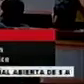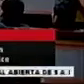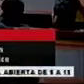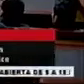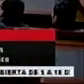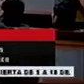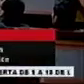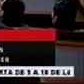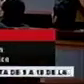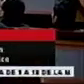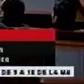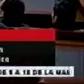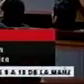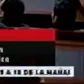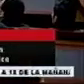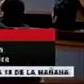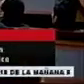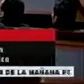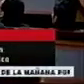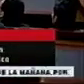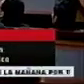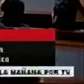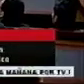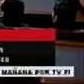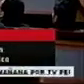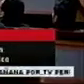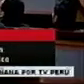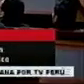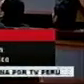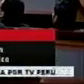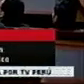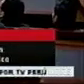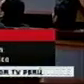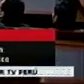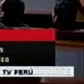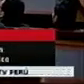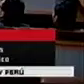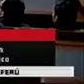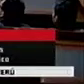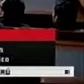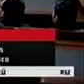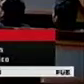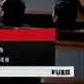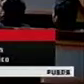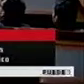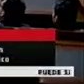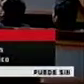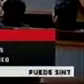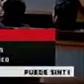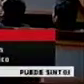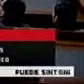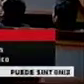madurez, responsabilidad y alto espíritu cívico. Con estas palabras,